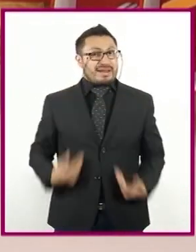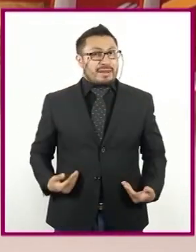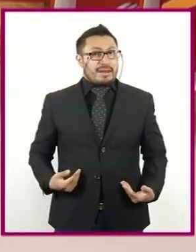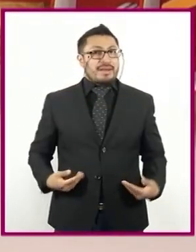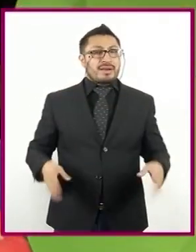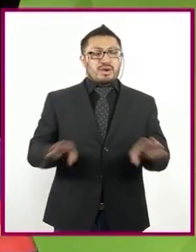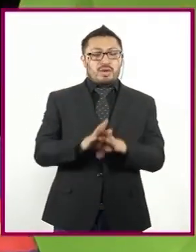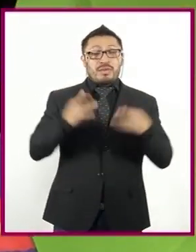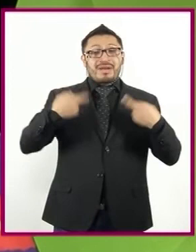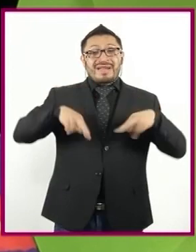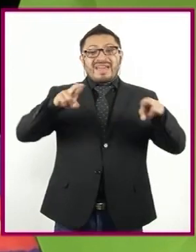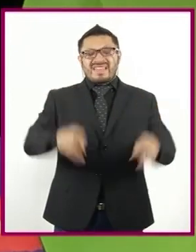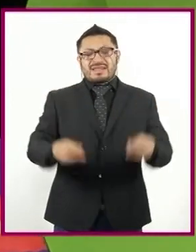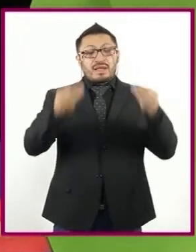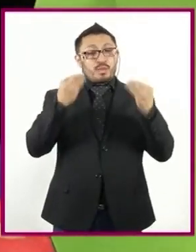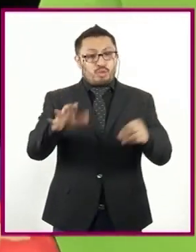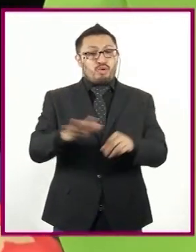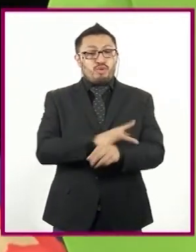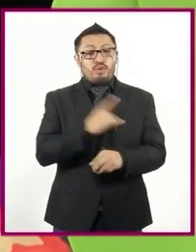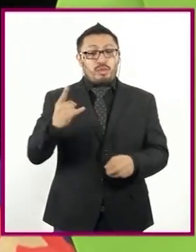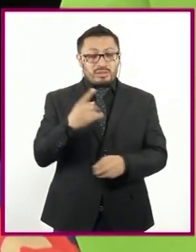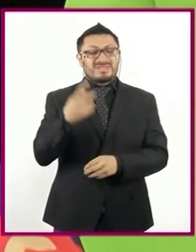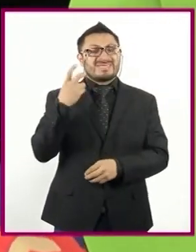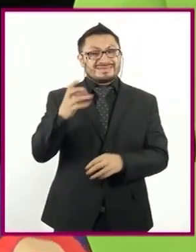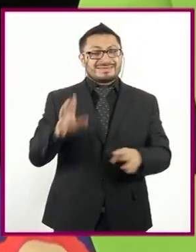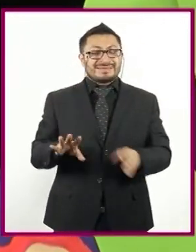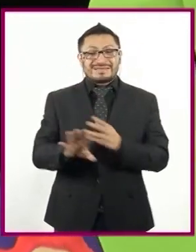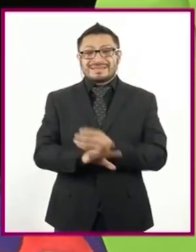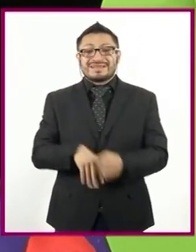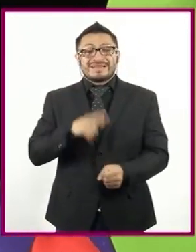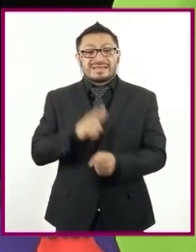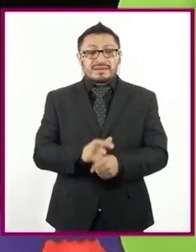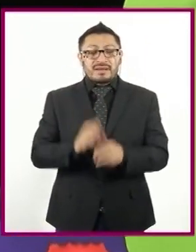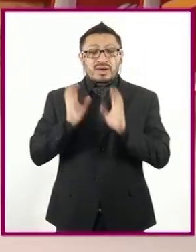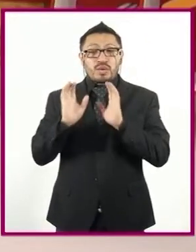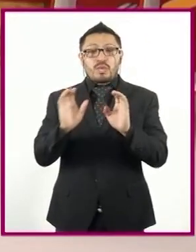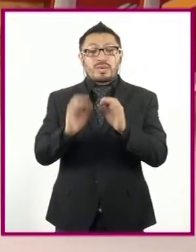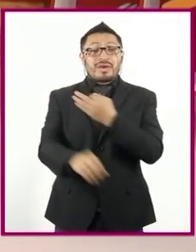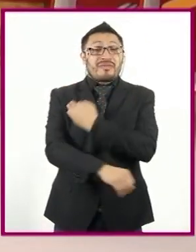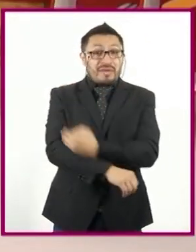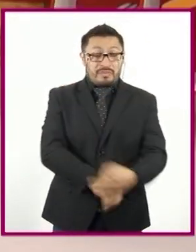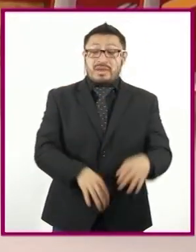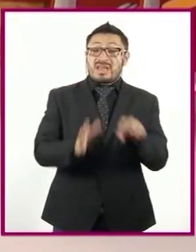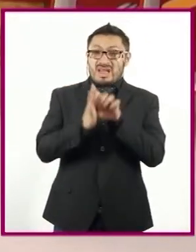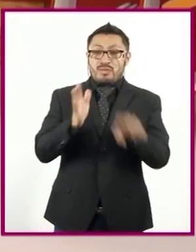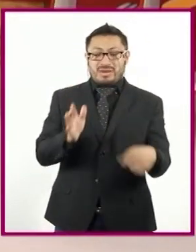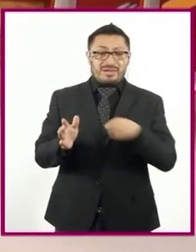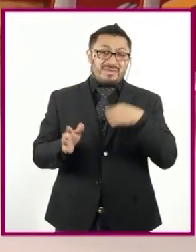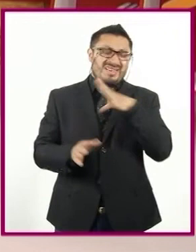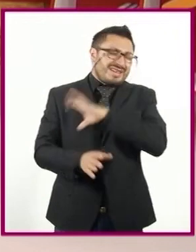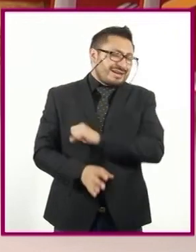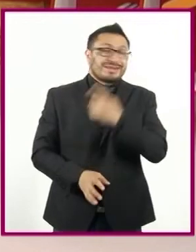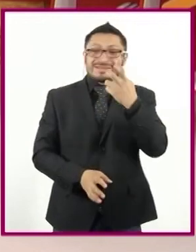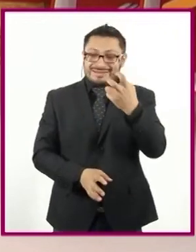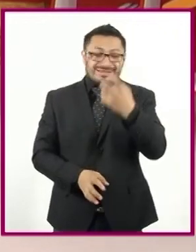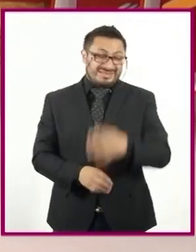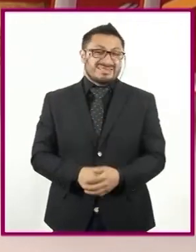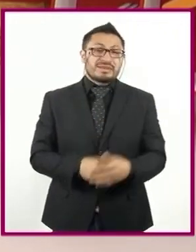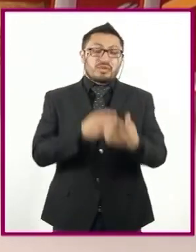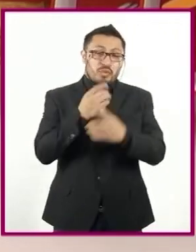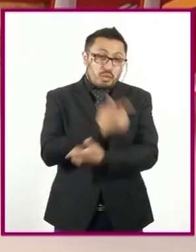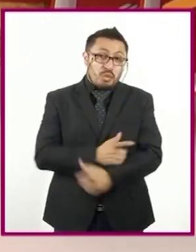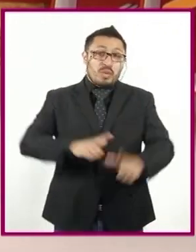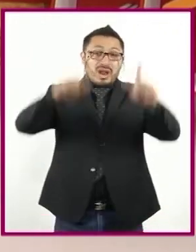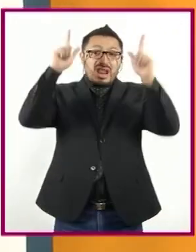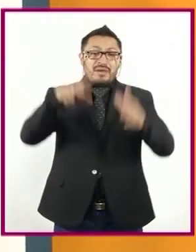me representa mucho porque es un animal que cuida a su familia, por ejemplo. A mí me agrada mucho eso, que es libre,